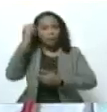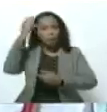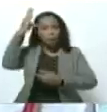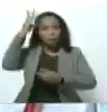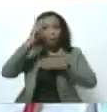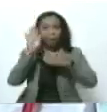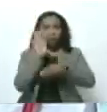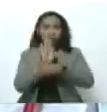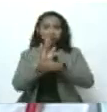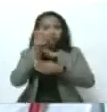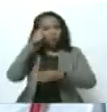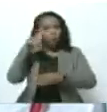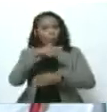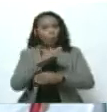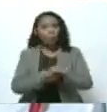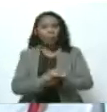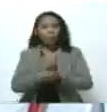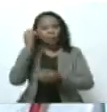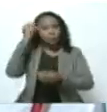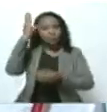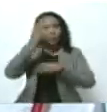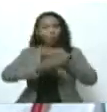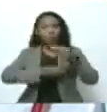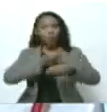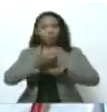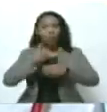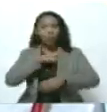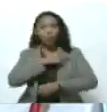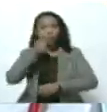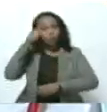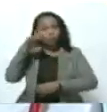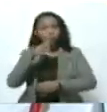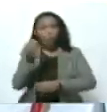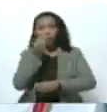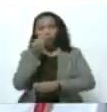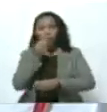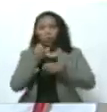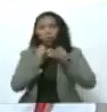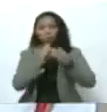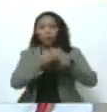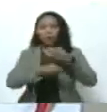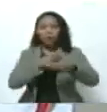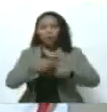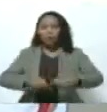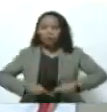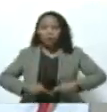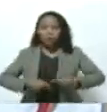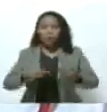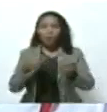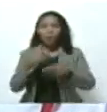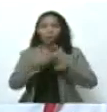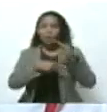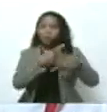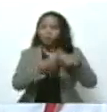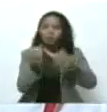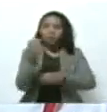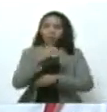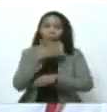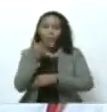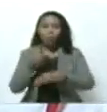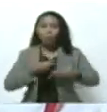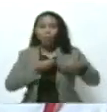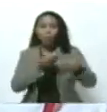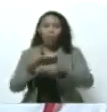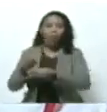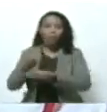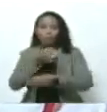de proteger a su pueblo, que tiene capacidad de garantizar que nuestro pueblo se alimente, y vamos a seguir haciendo un esfuerzo por producir más y por distribuir mejor y mejorar